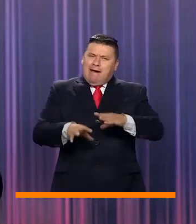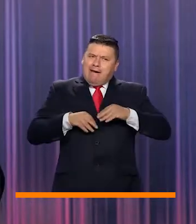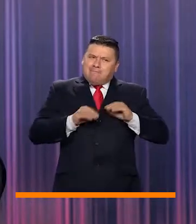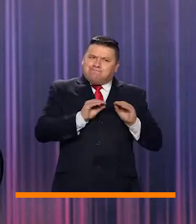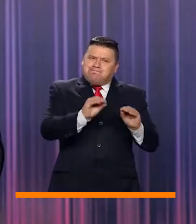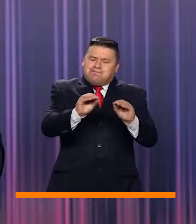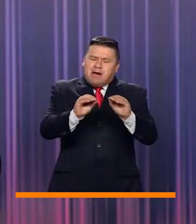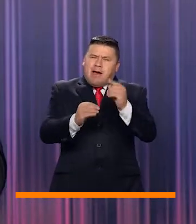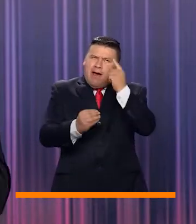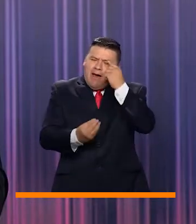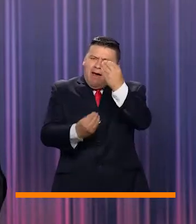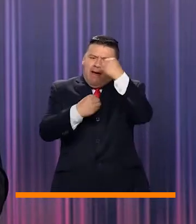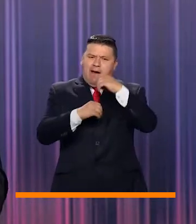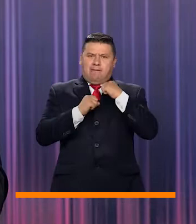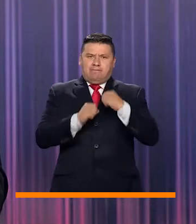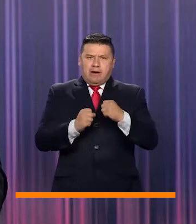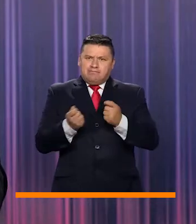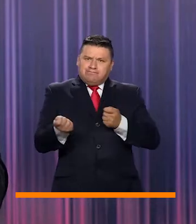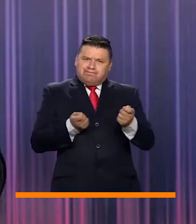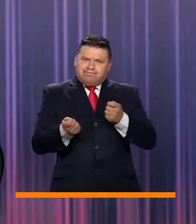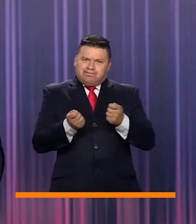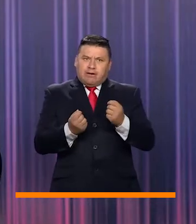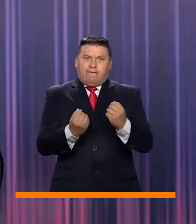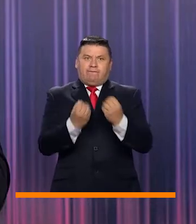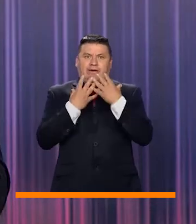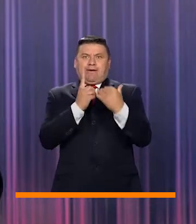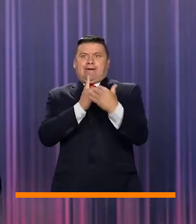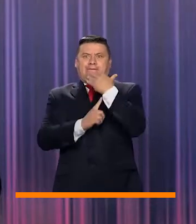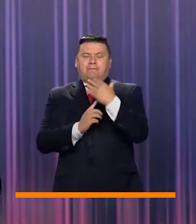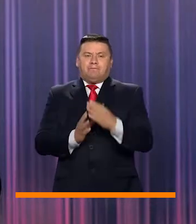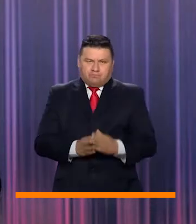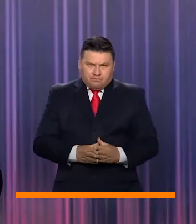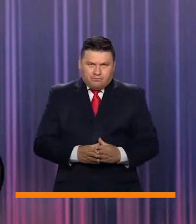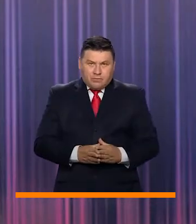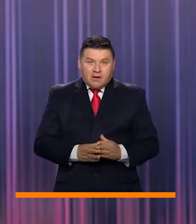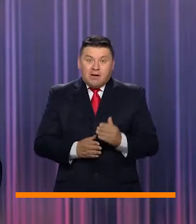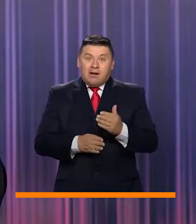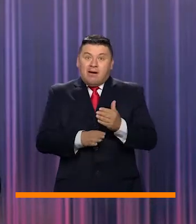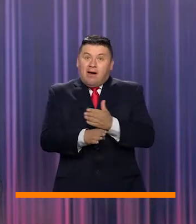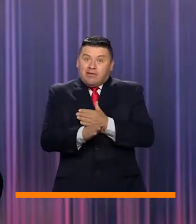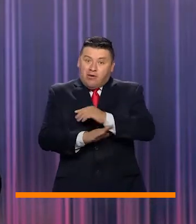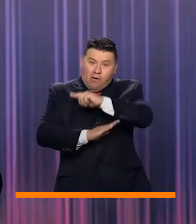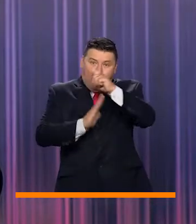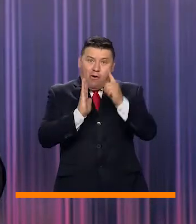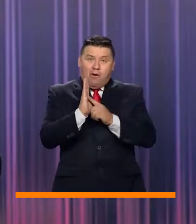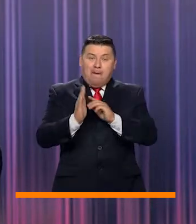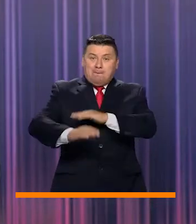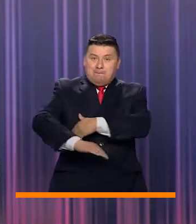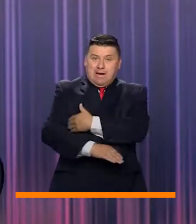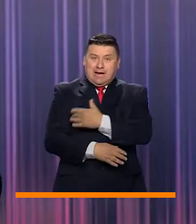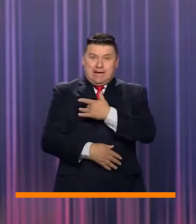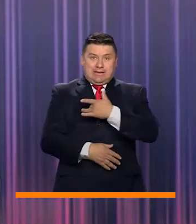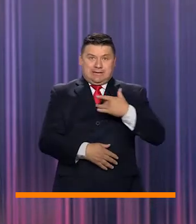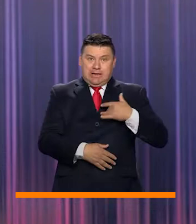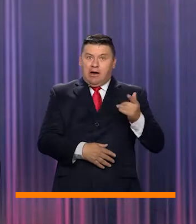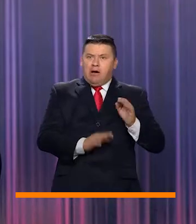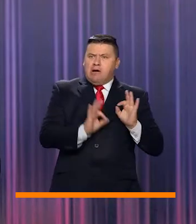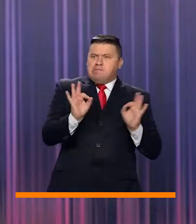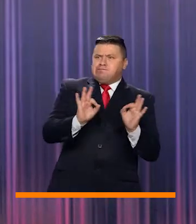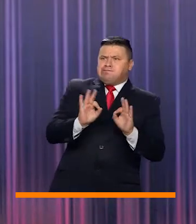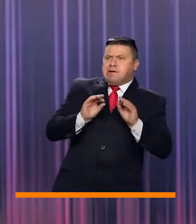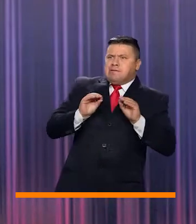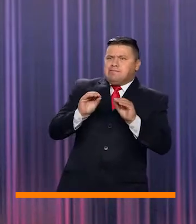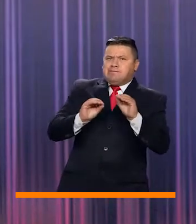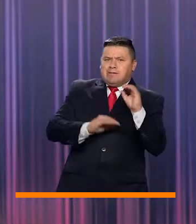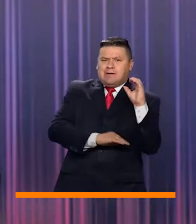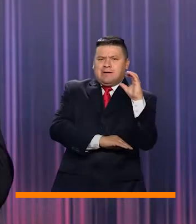tomar para evitar la propagación del virus y prevenir el contagio. Por todo lo anterior, el Ministerio de Salud estará